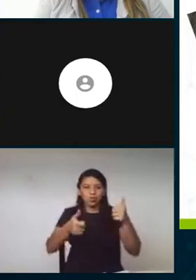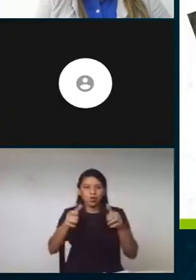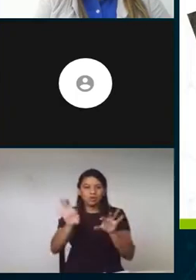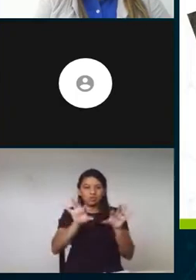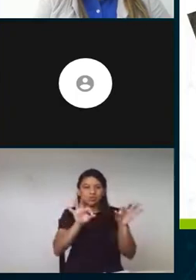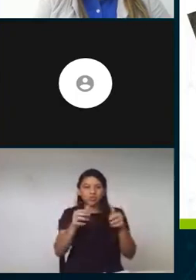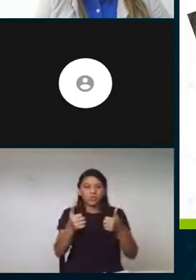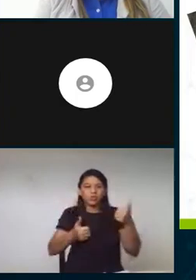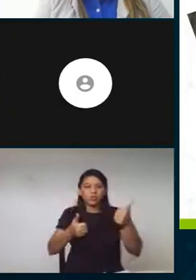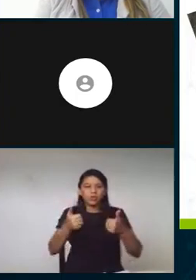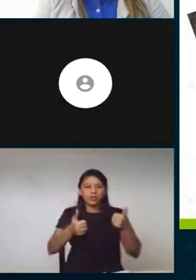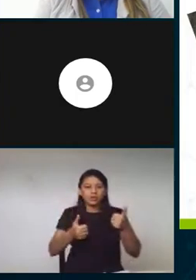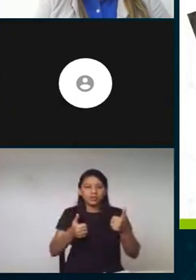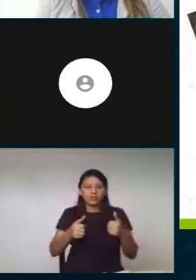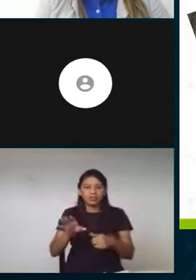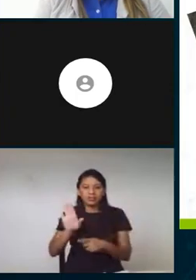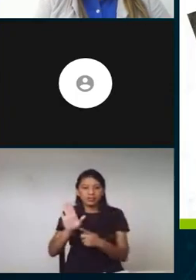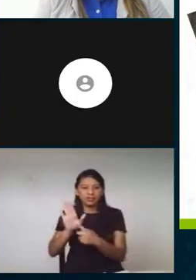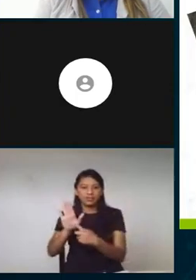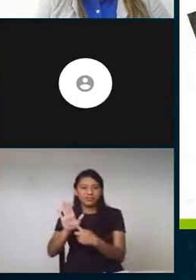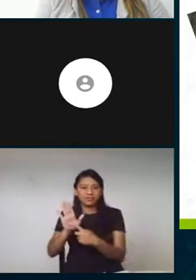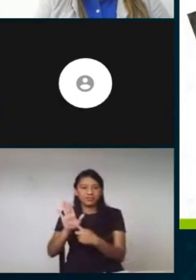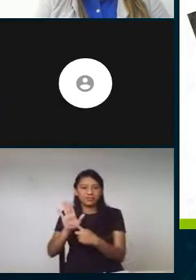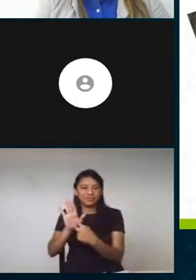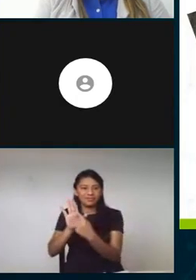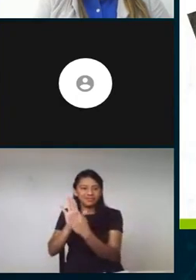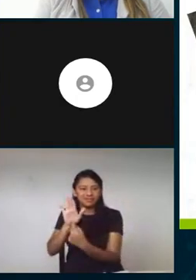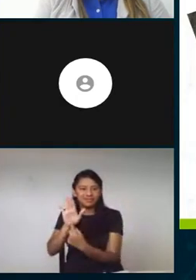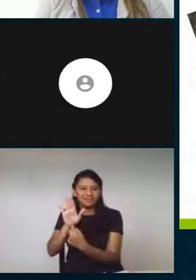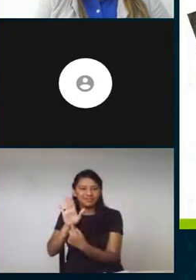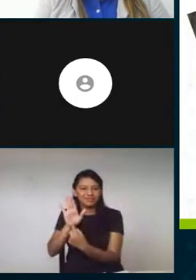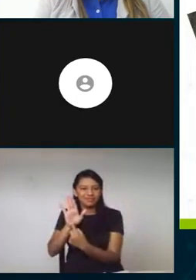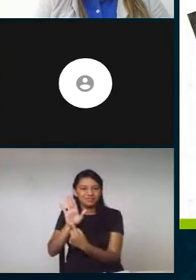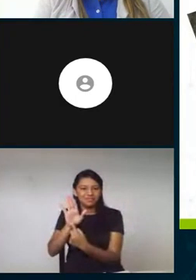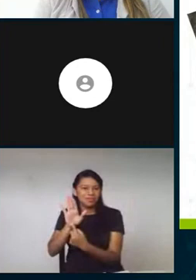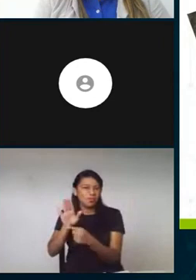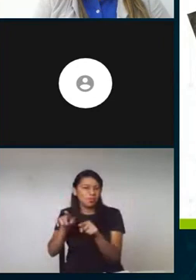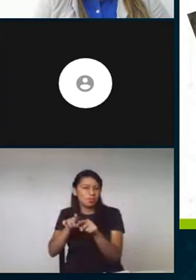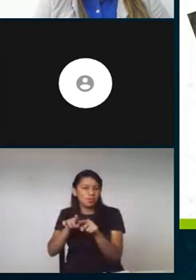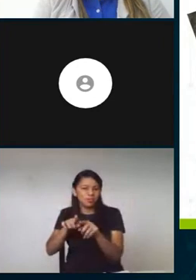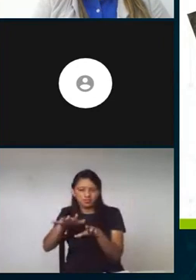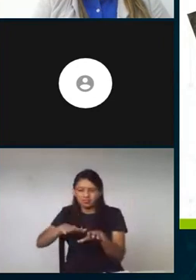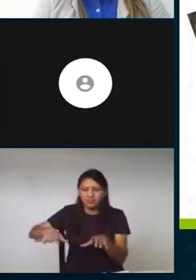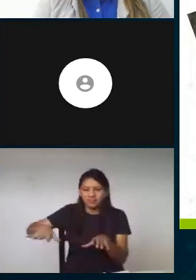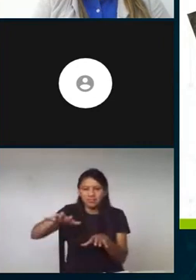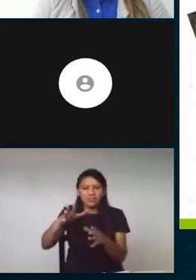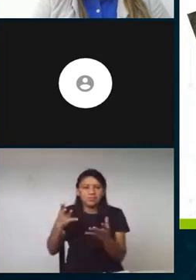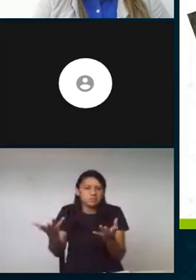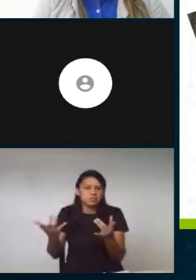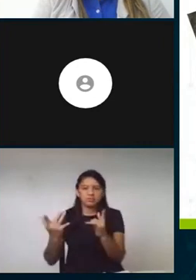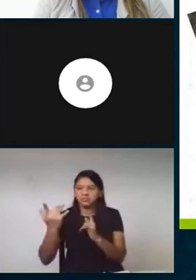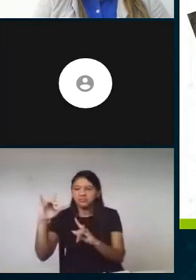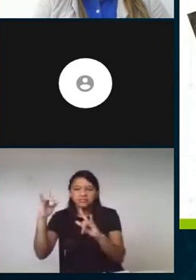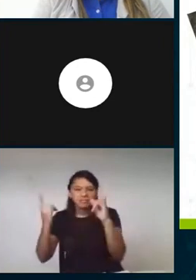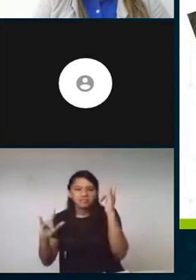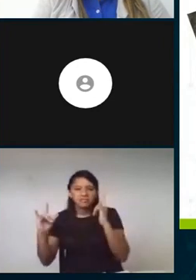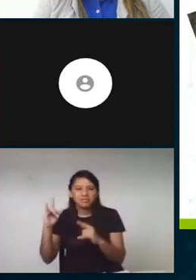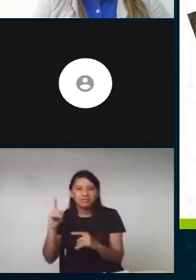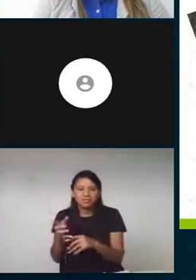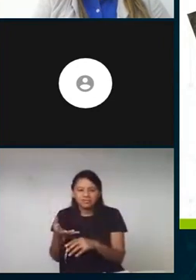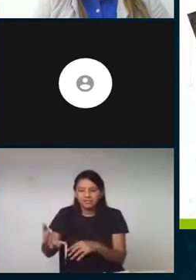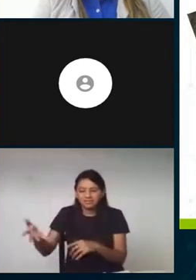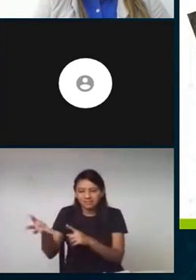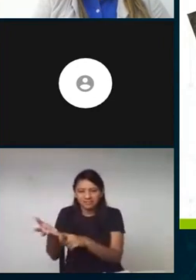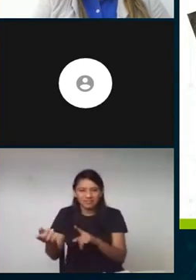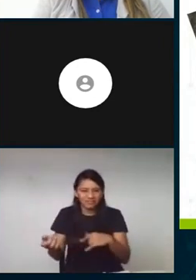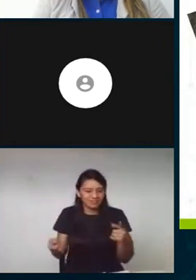este momento, pues vemos una imagen en donde pasamos por una zona común, donde vemos residuos de